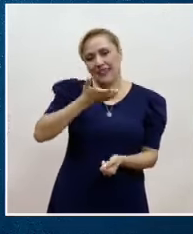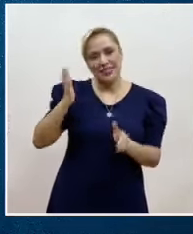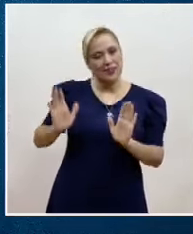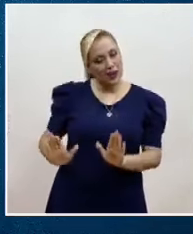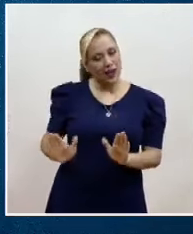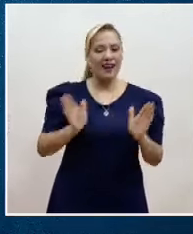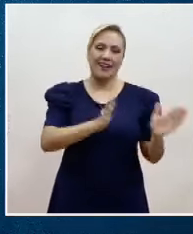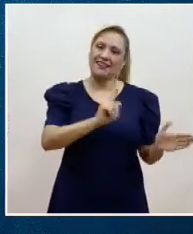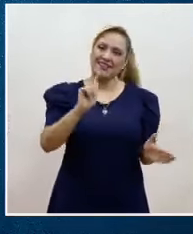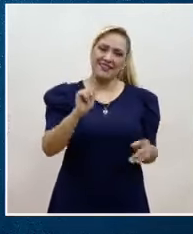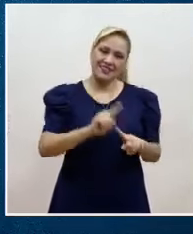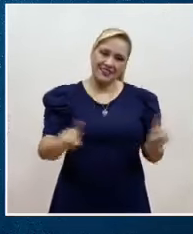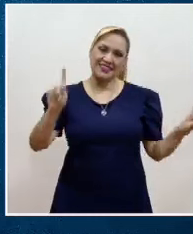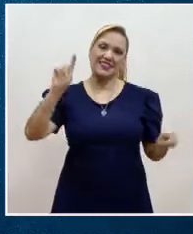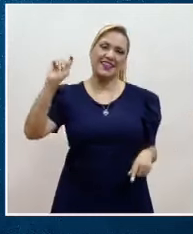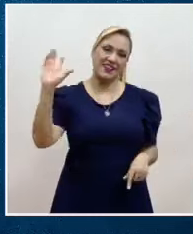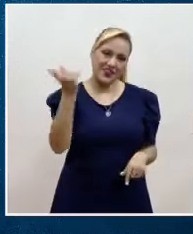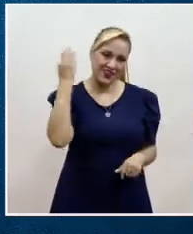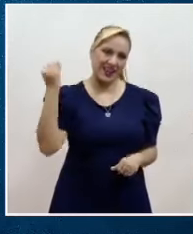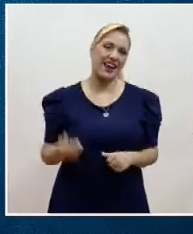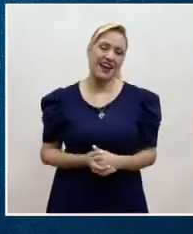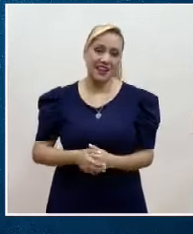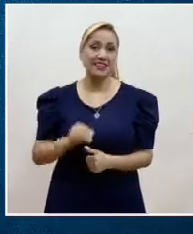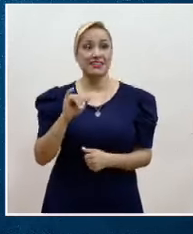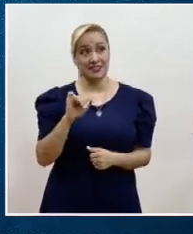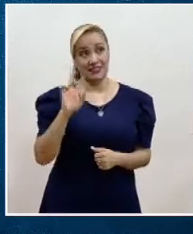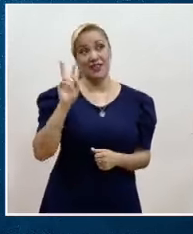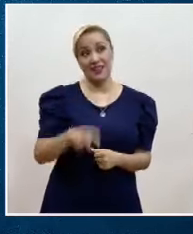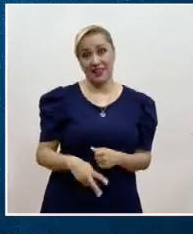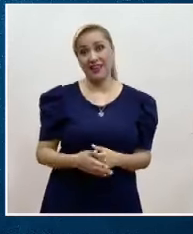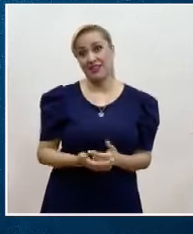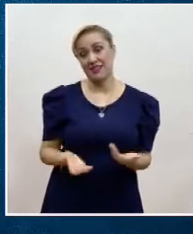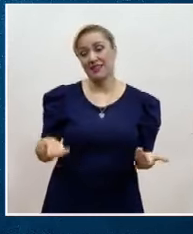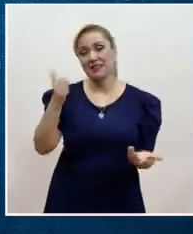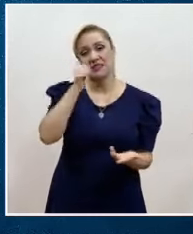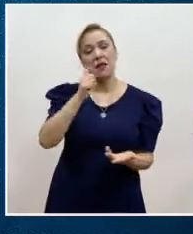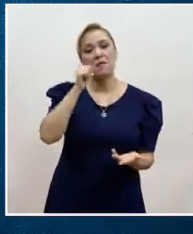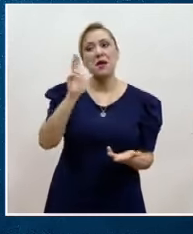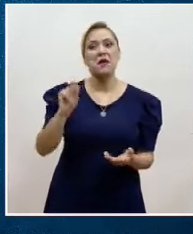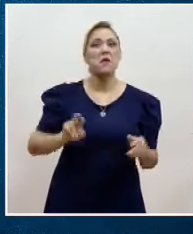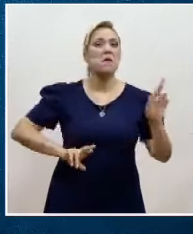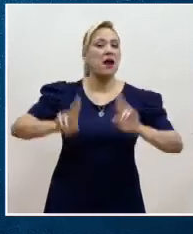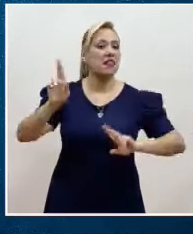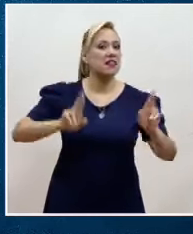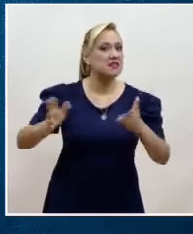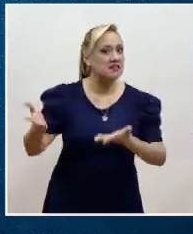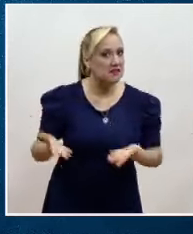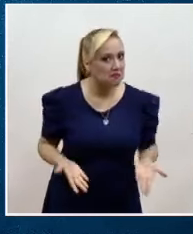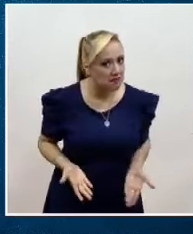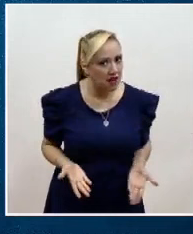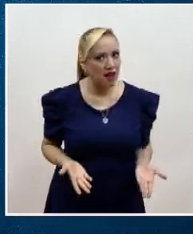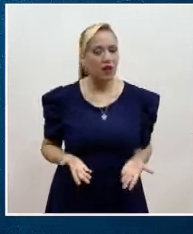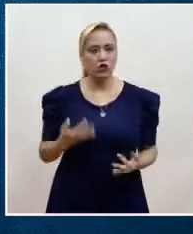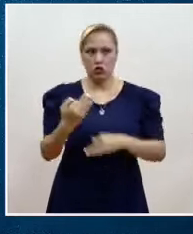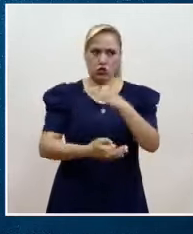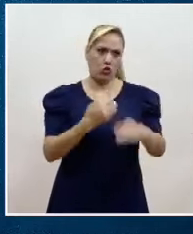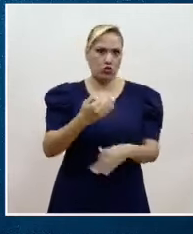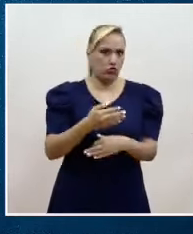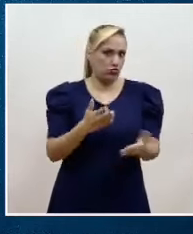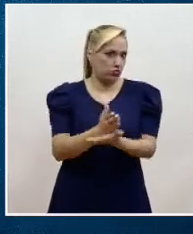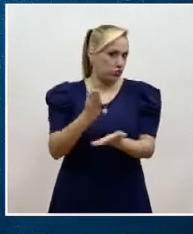desde... Sí, como podrían llegar también voces normalmente que no participan en esos procesos, no en todos, obviamente, claramente,